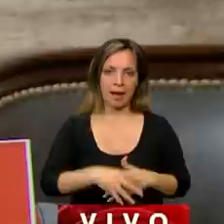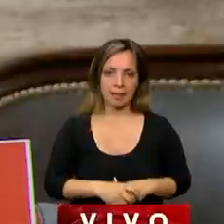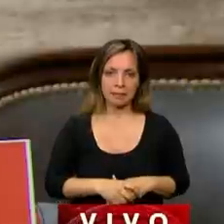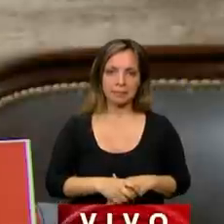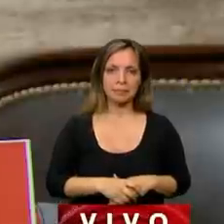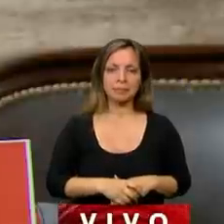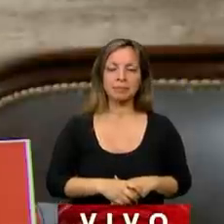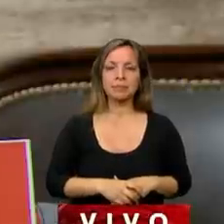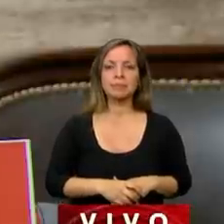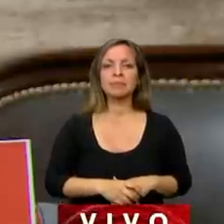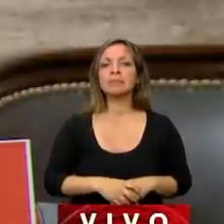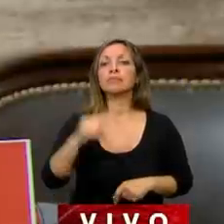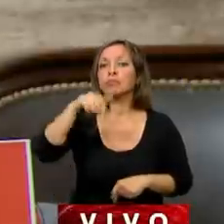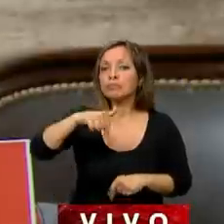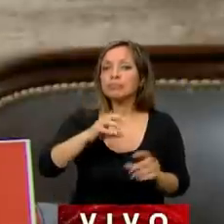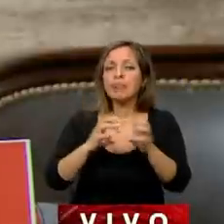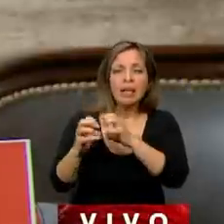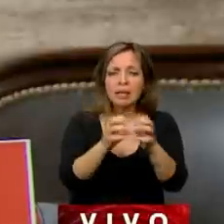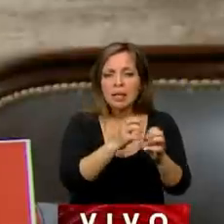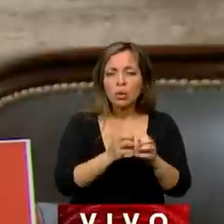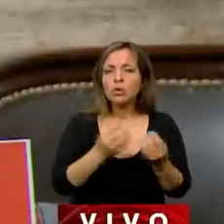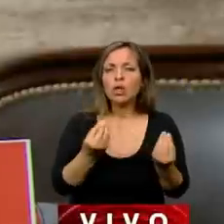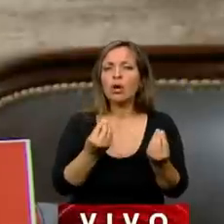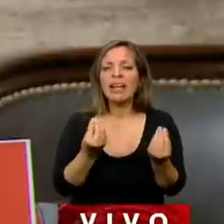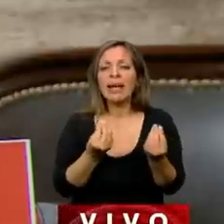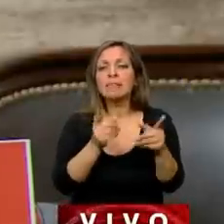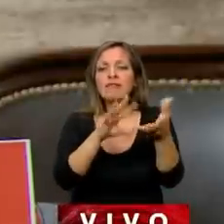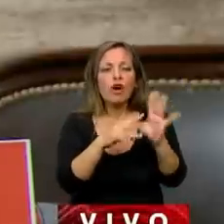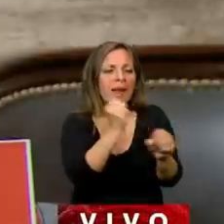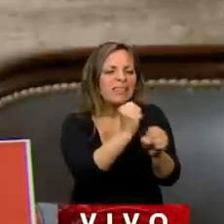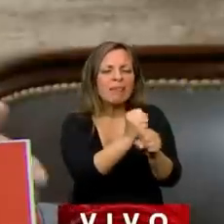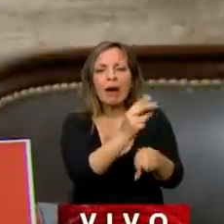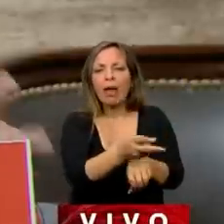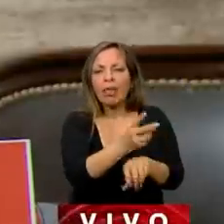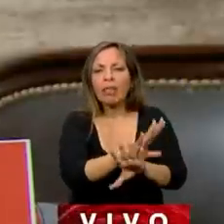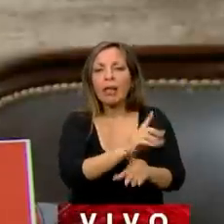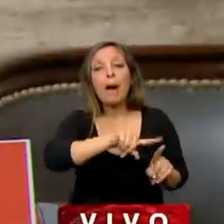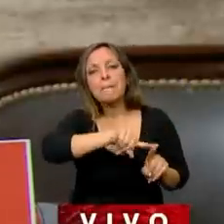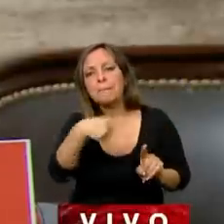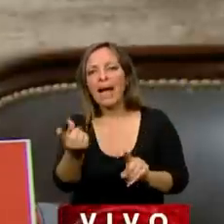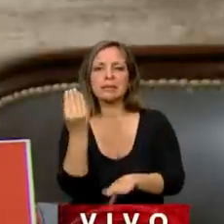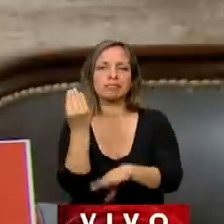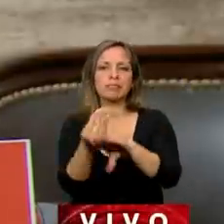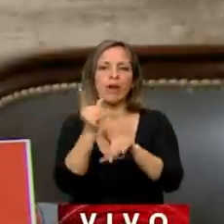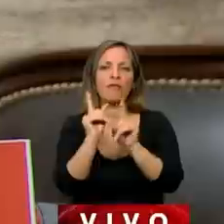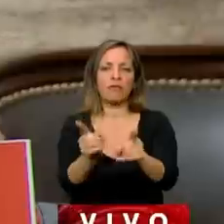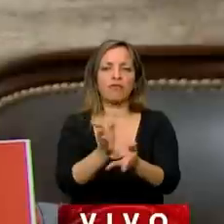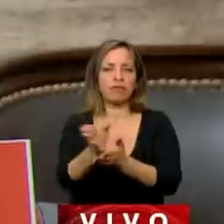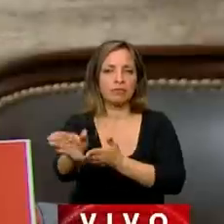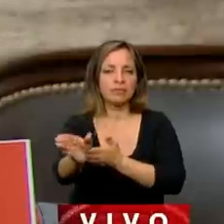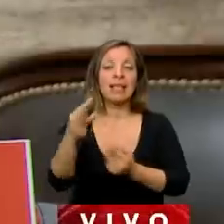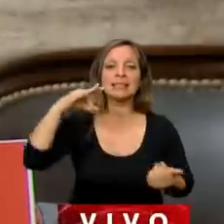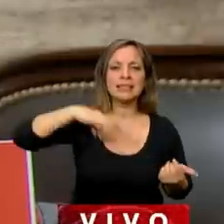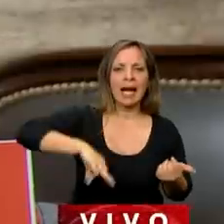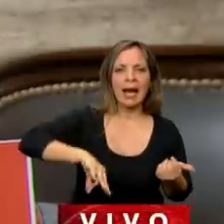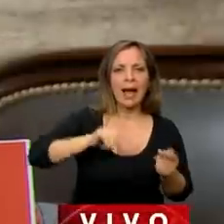Porque lo que está en discusión es el problema de la precariedad laboral. el pase a planta permanente, un salario que cubra el